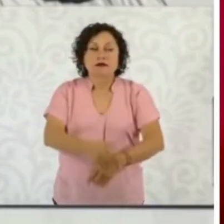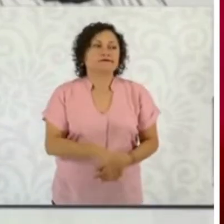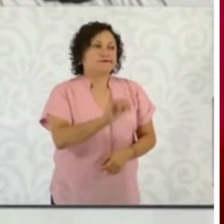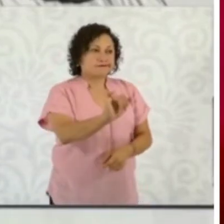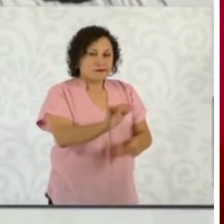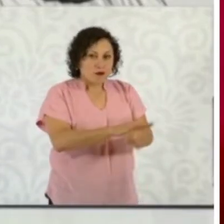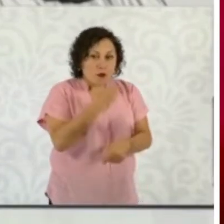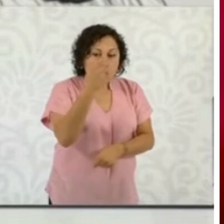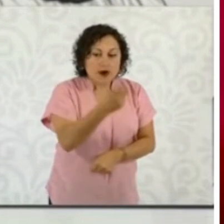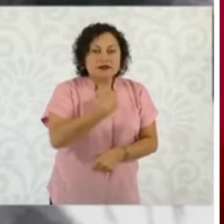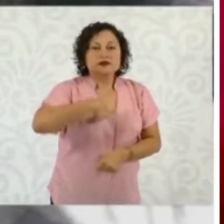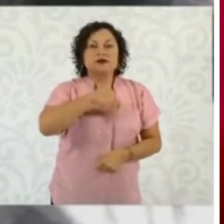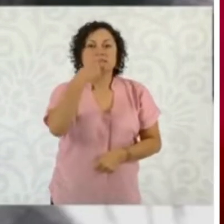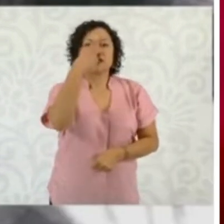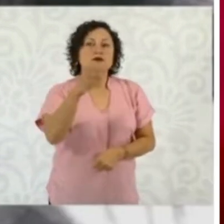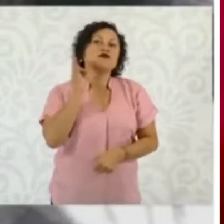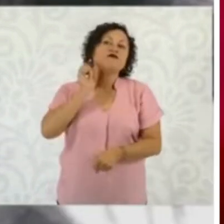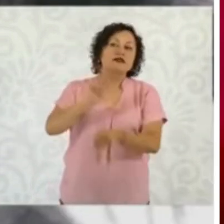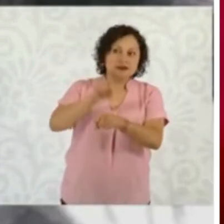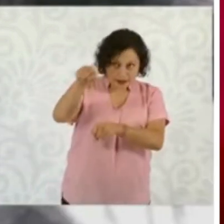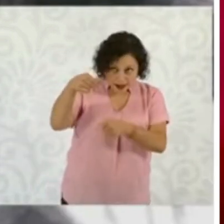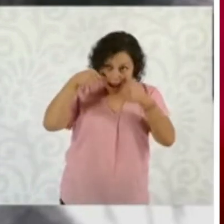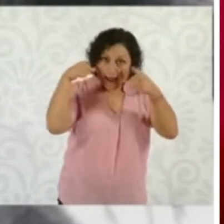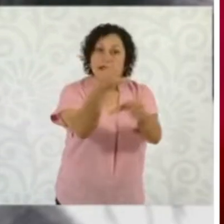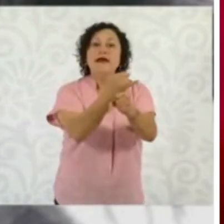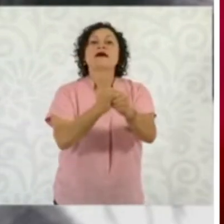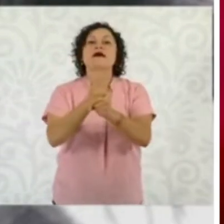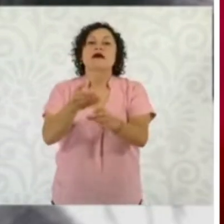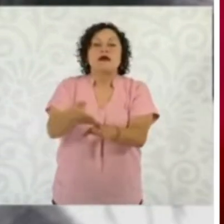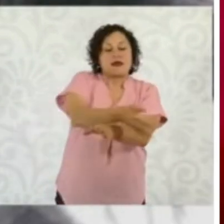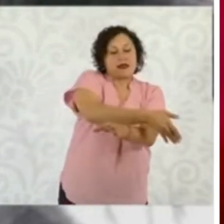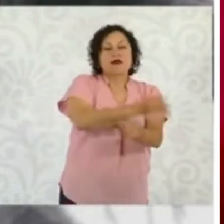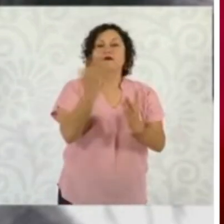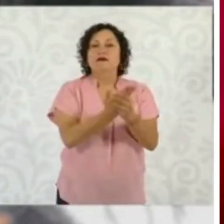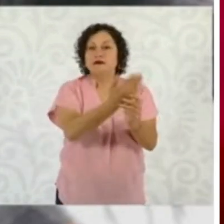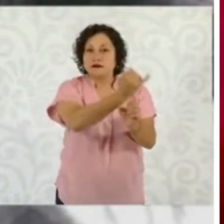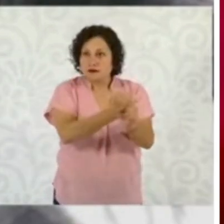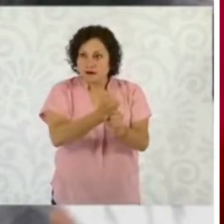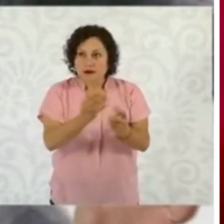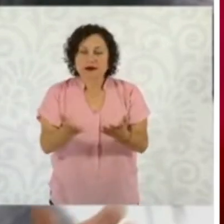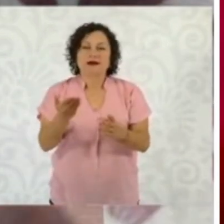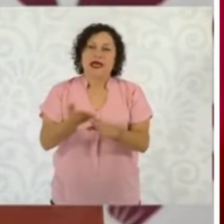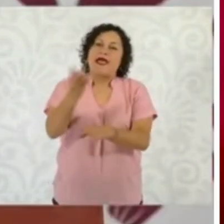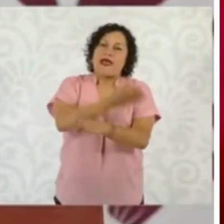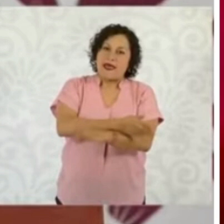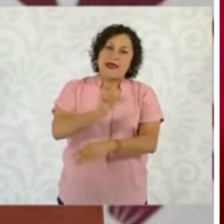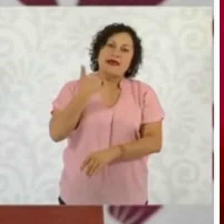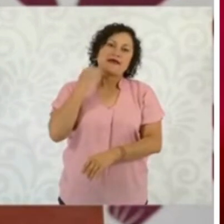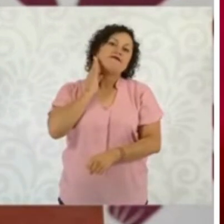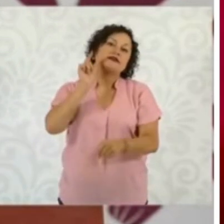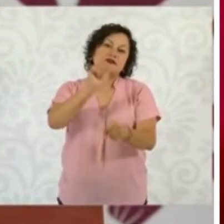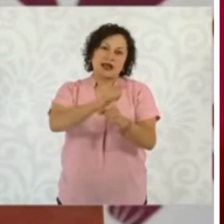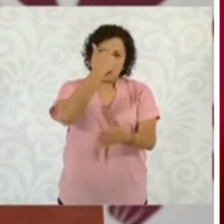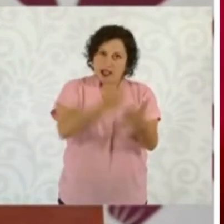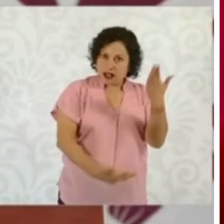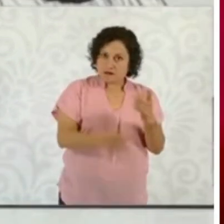fiscal investigue y tiene que hablar con la víctima, tiene que ver cómo se integró la carpeta. Entonces ya no es el otro fiscal, que era un delincuente, la